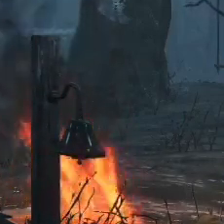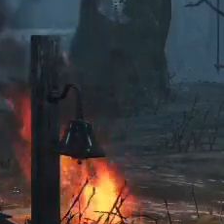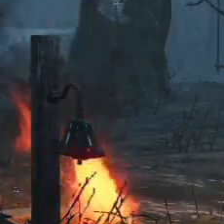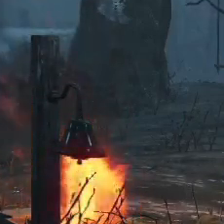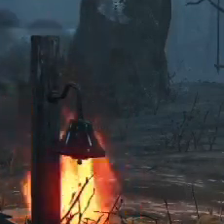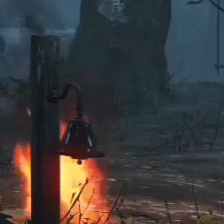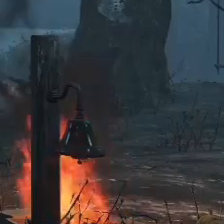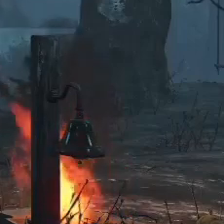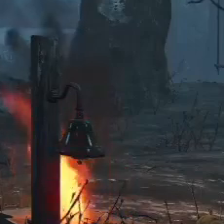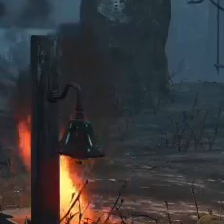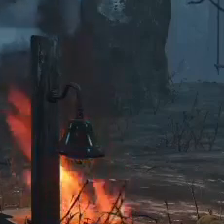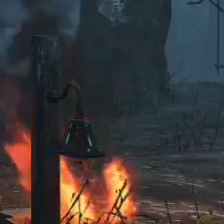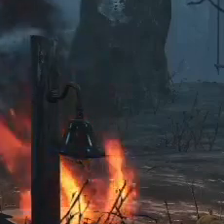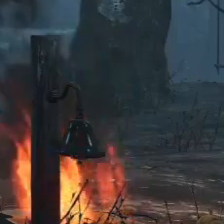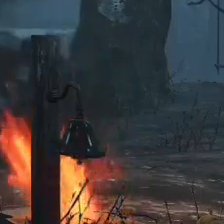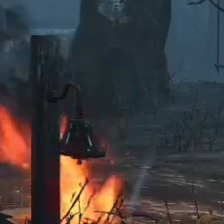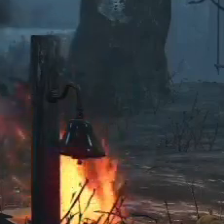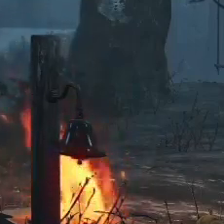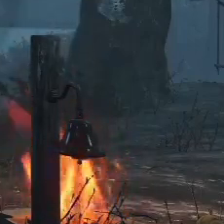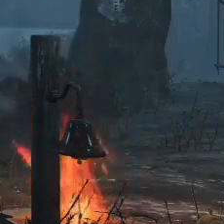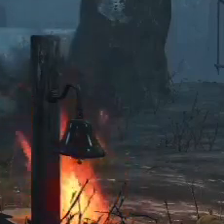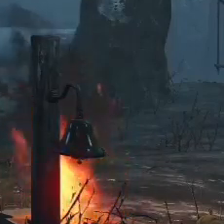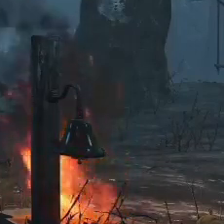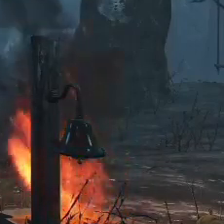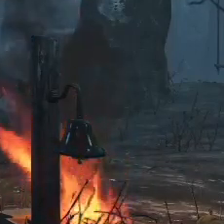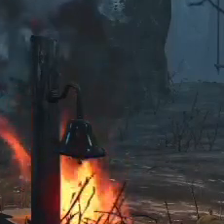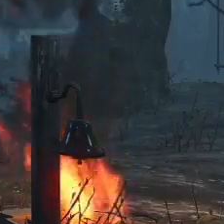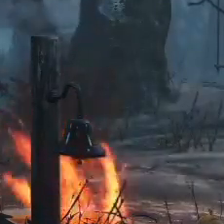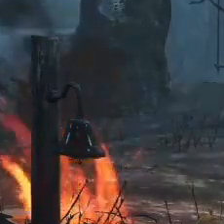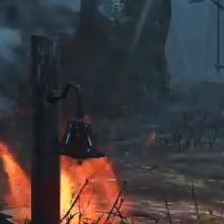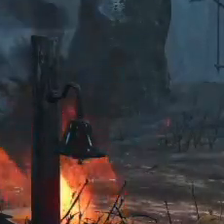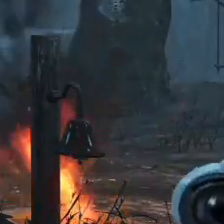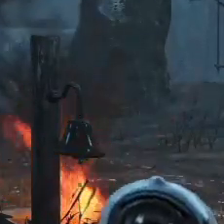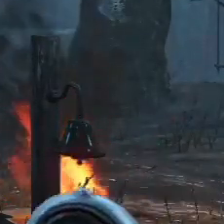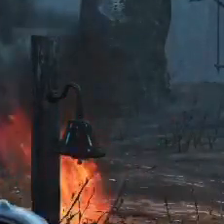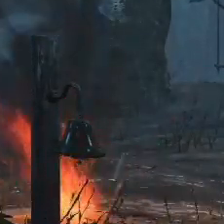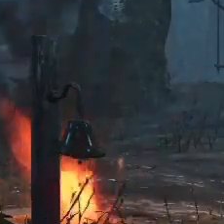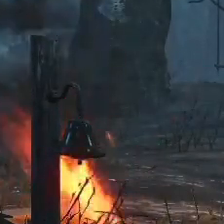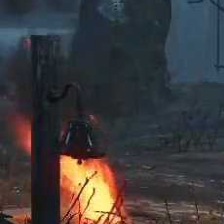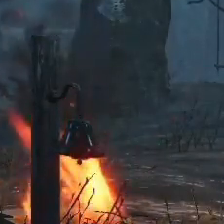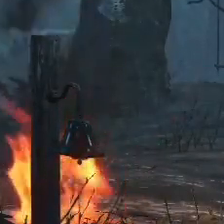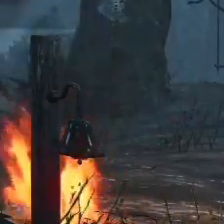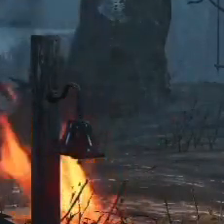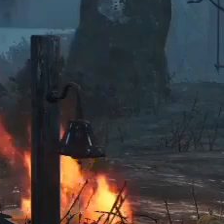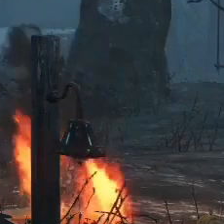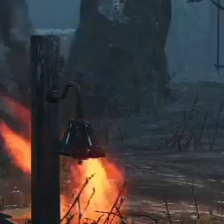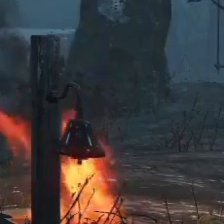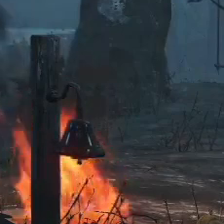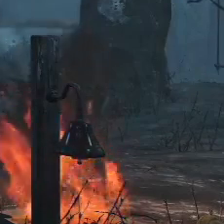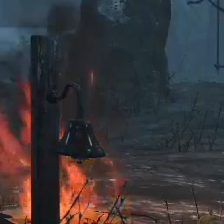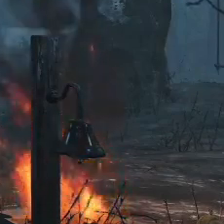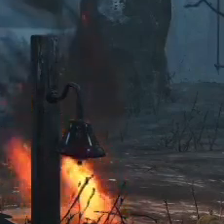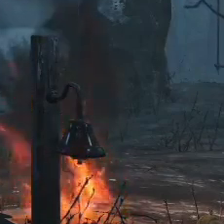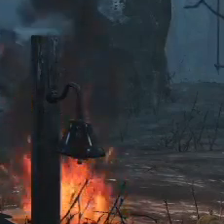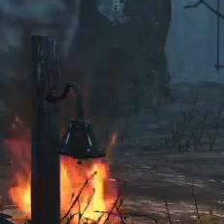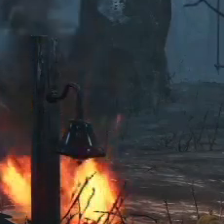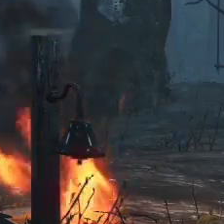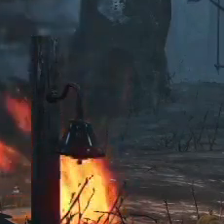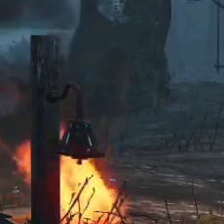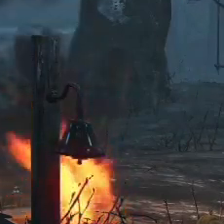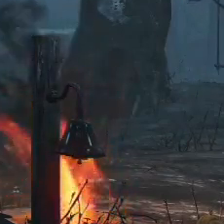la juegan en las bolsas así las pensiones tus pensiones se la juegan en las bolsa y por ellos que están también de capa caída doble